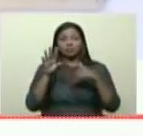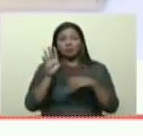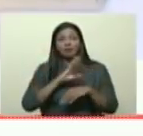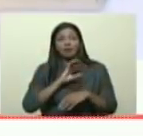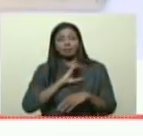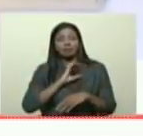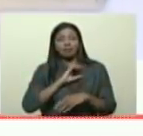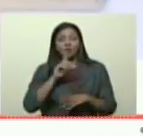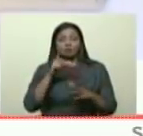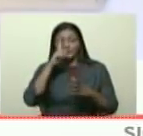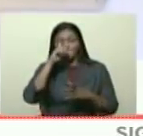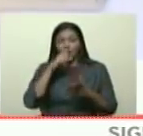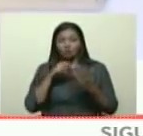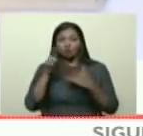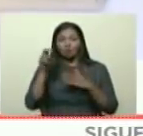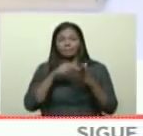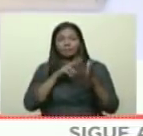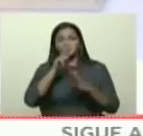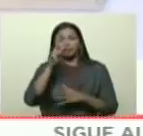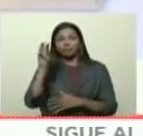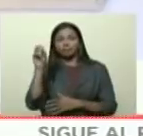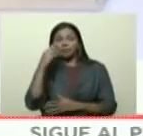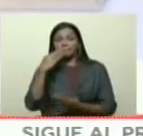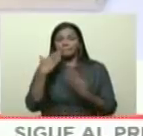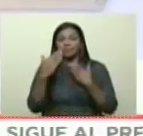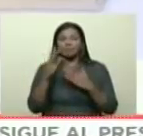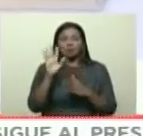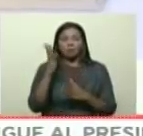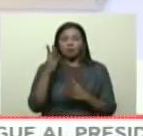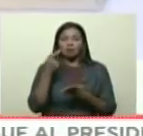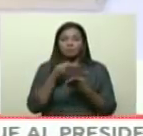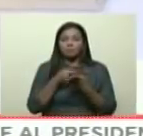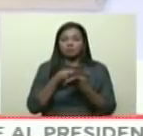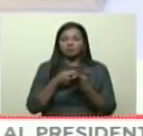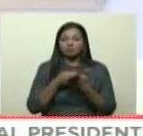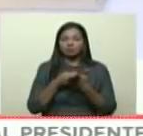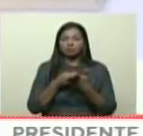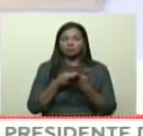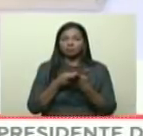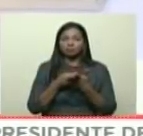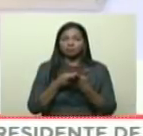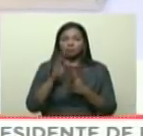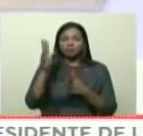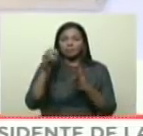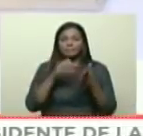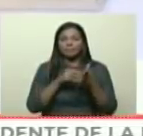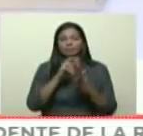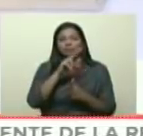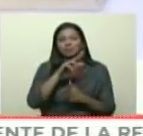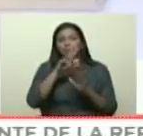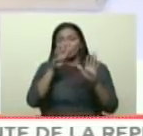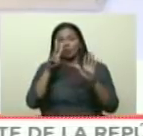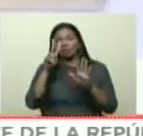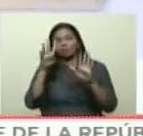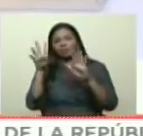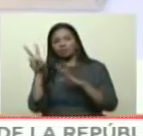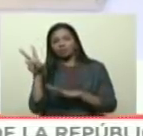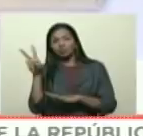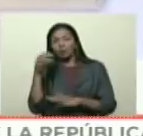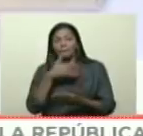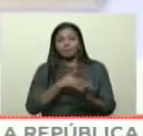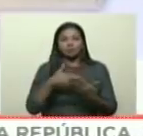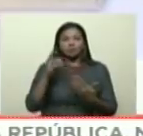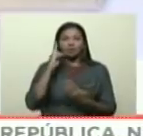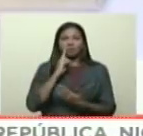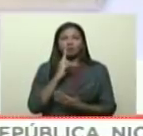año 2020. Para esto me solicita una inversión de 1.392 millones de